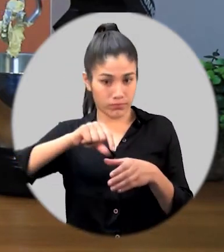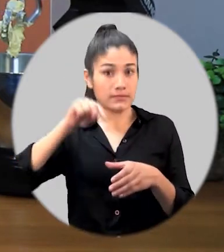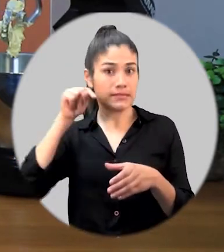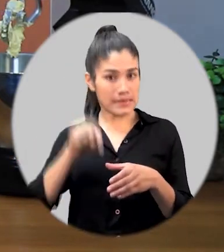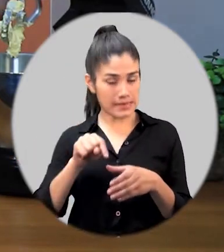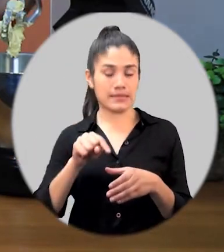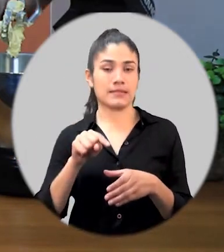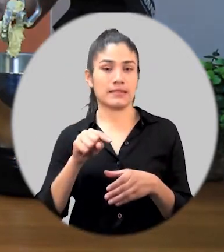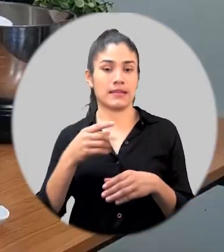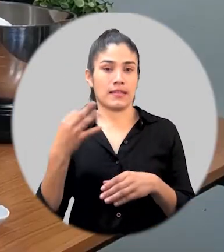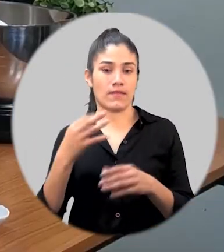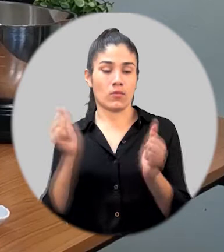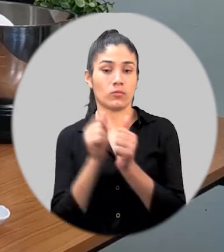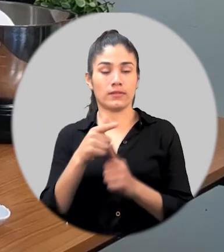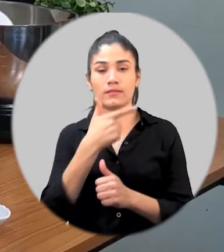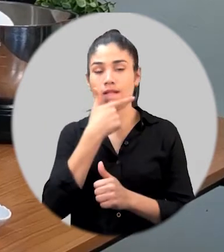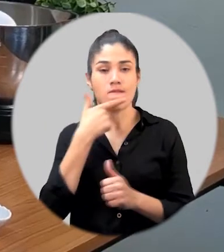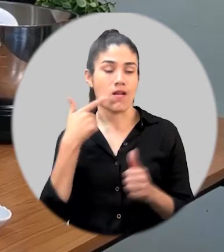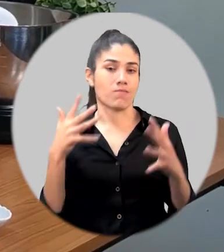cuando más resaltan los sabores.